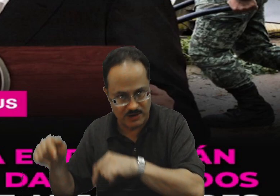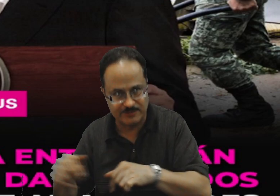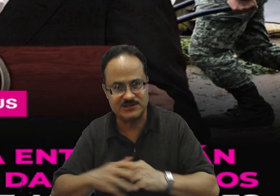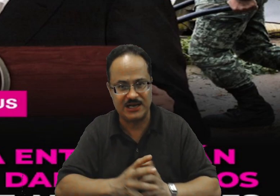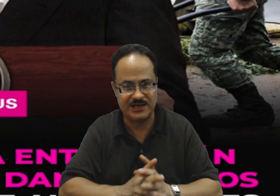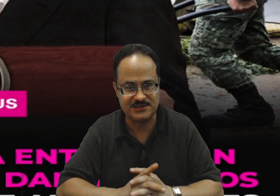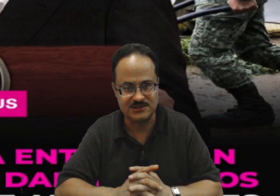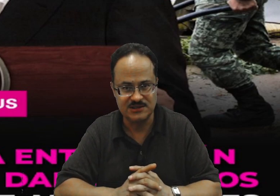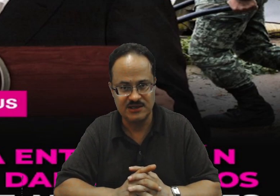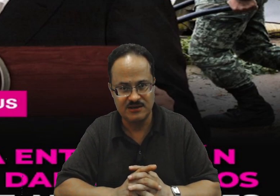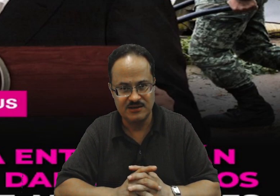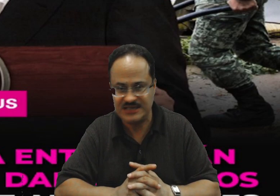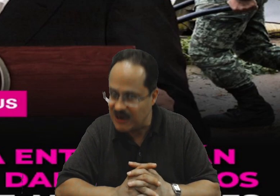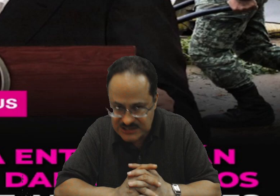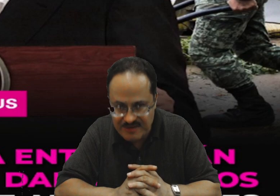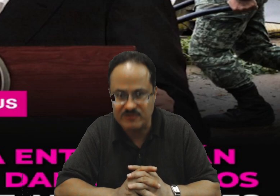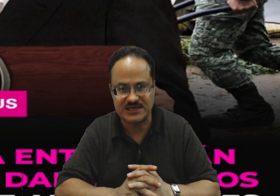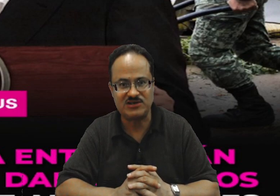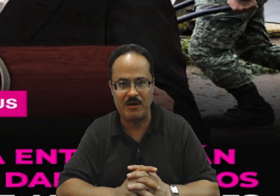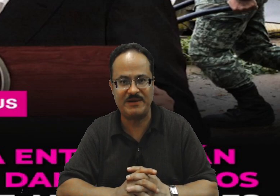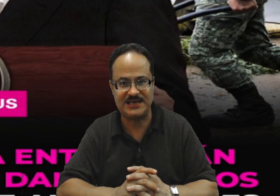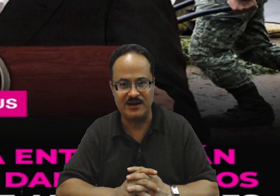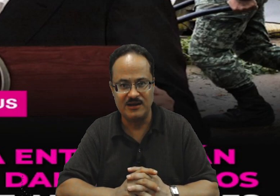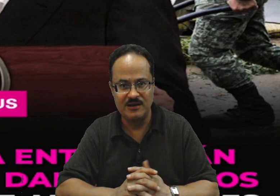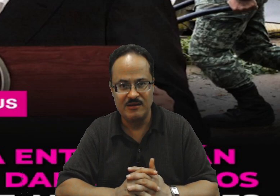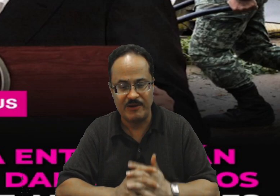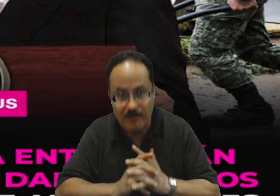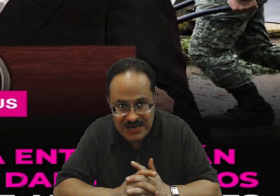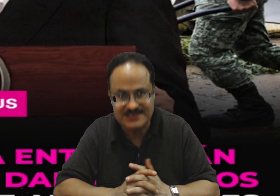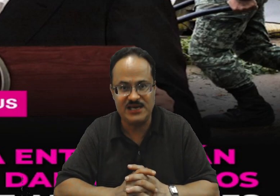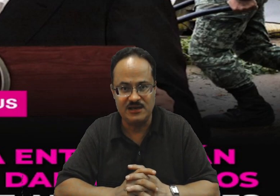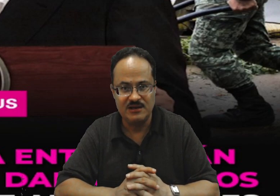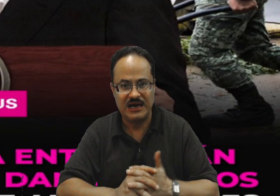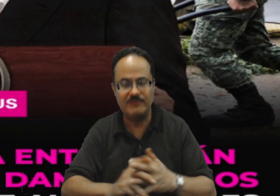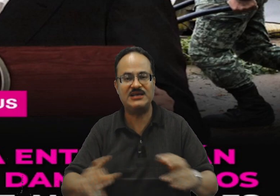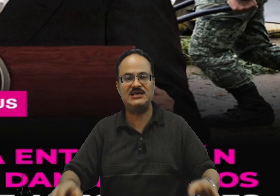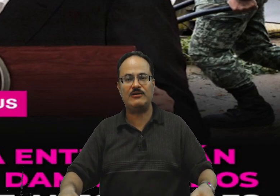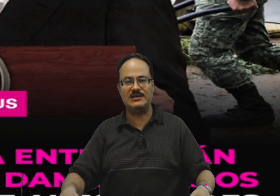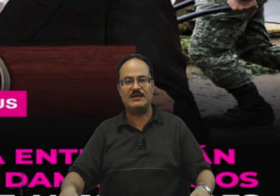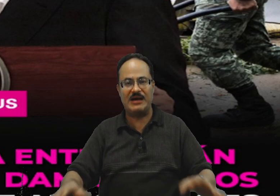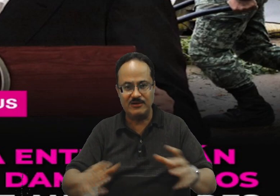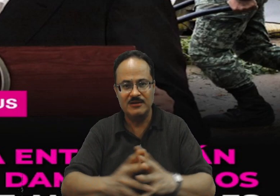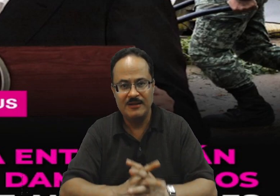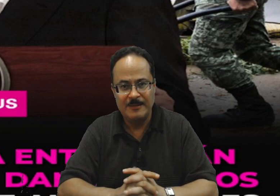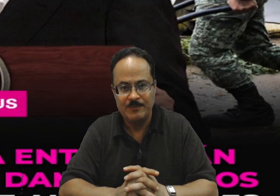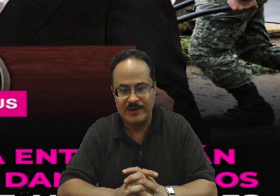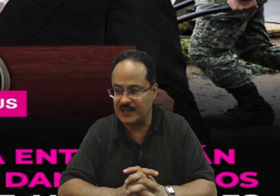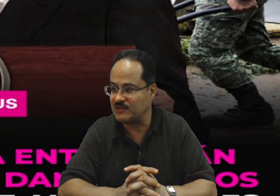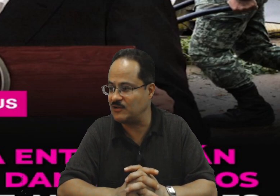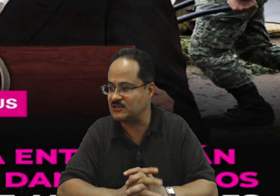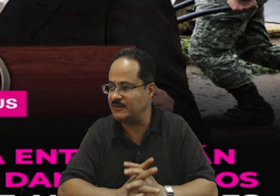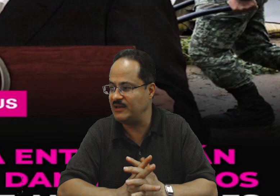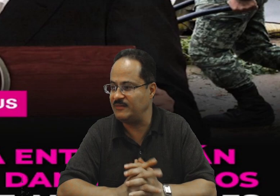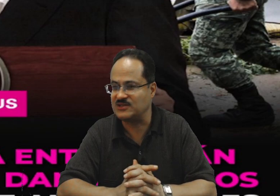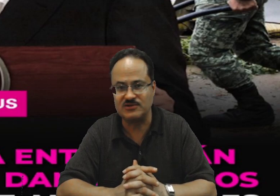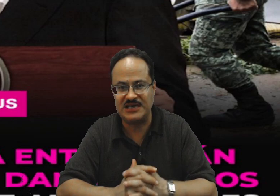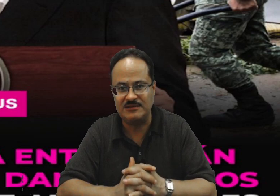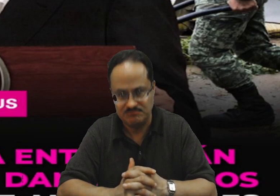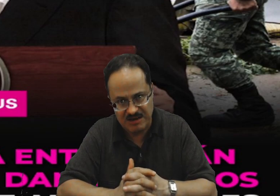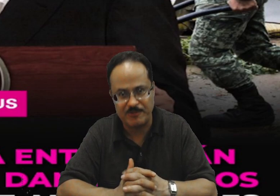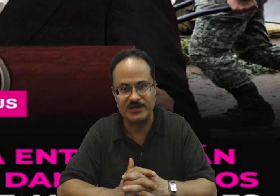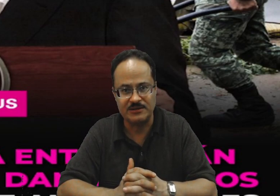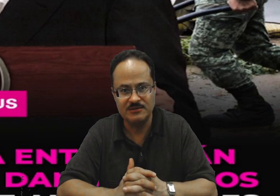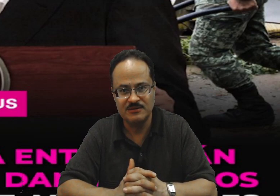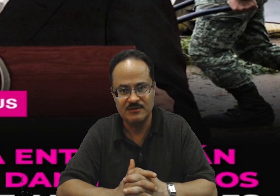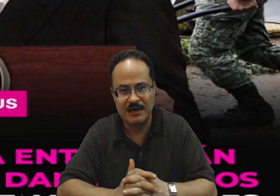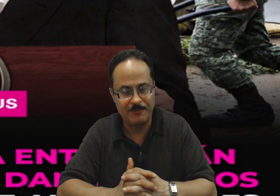Los Cuervos de la nación ya lo sabemos que eso va a pasar pero aún así aún así hago el llamado para que todos los que me ven y me escuchan